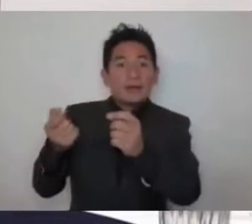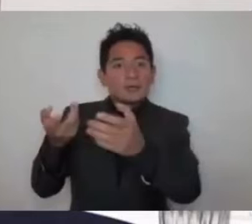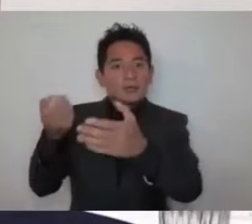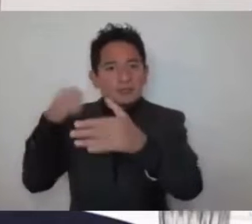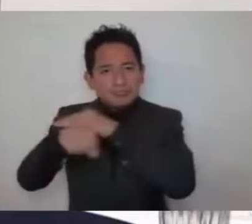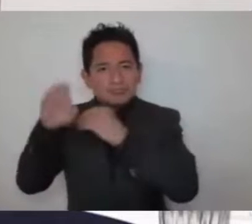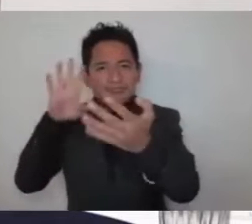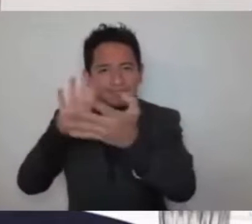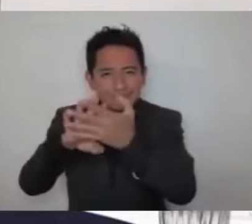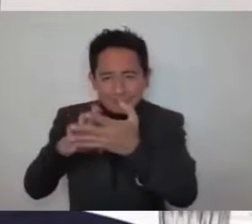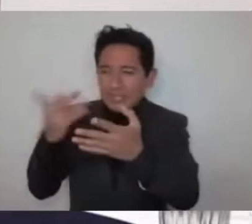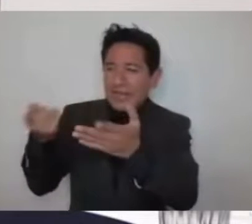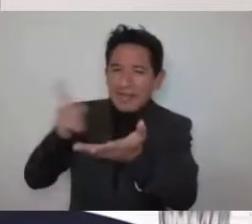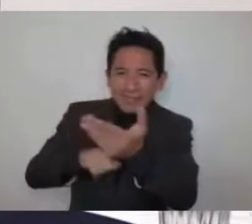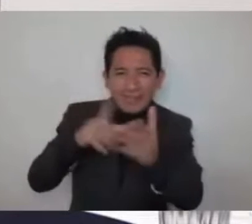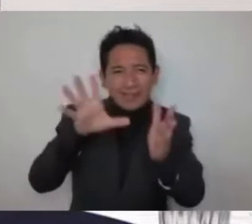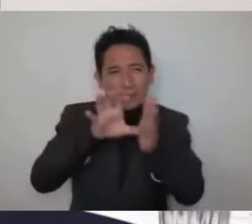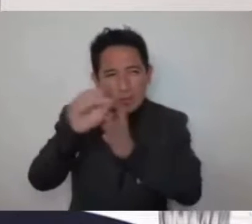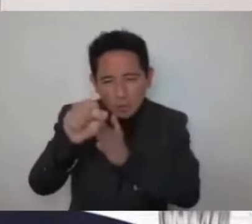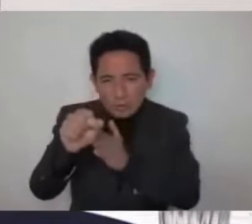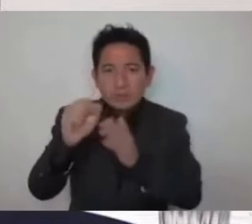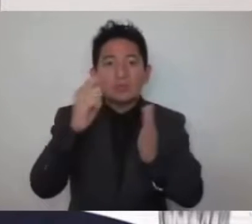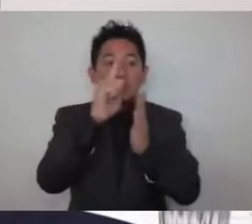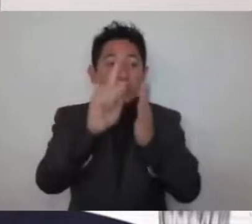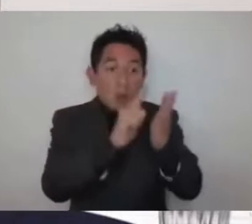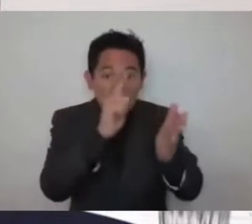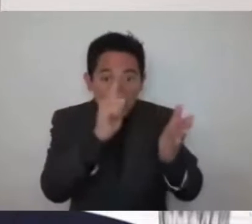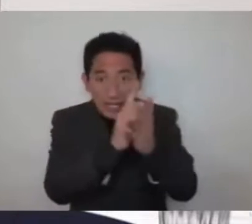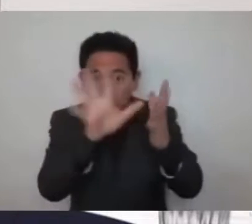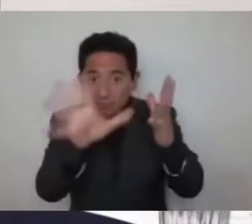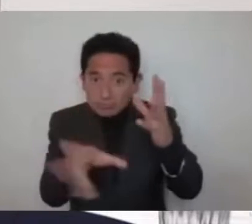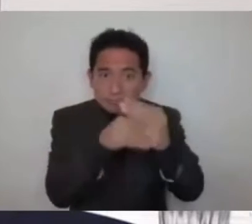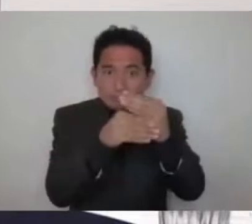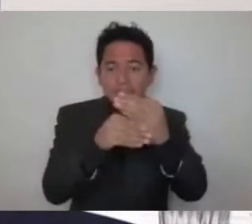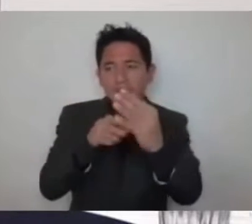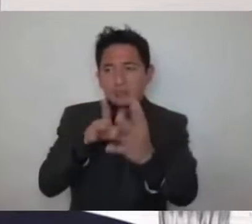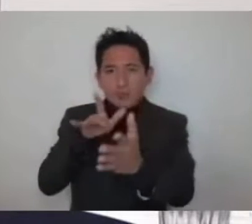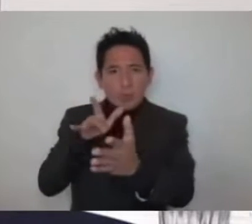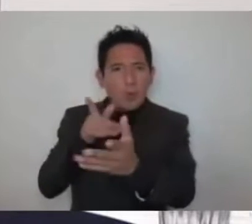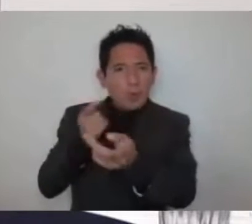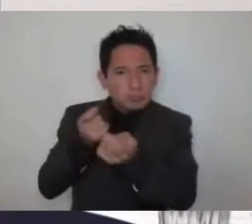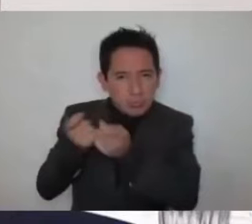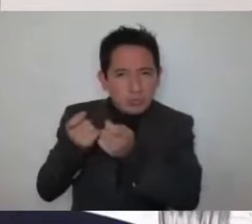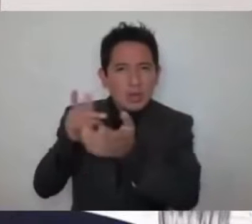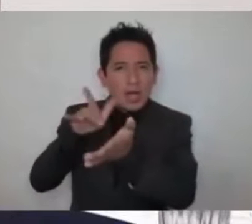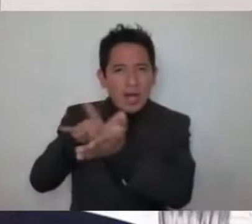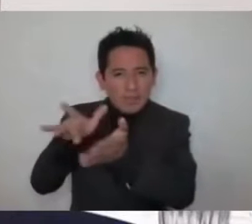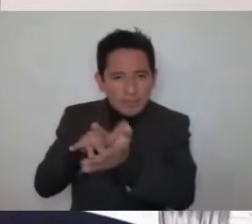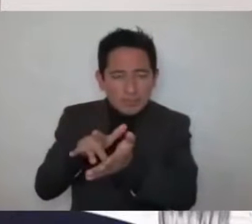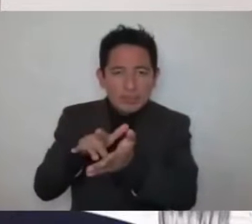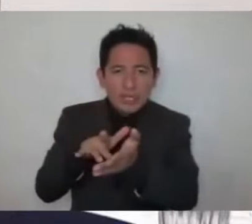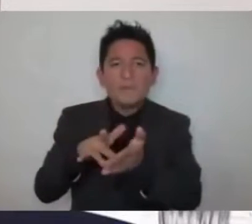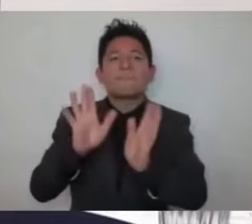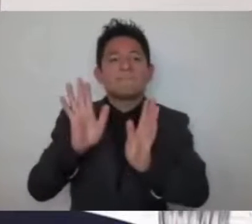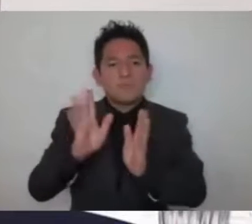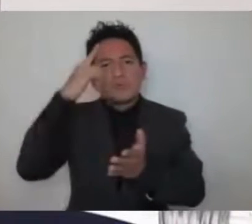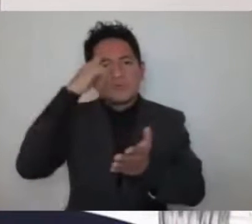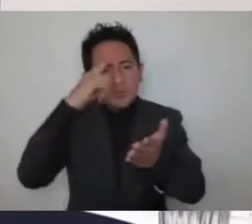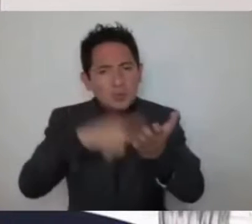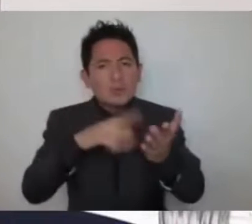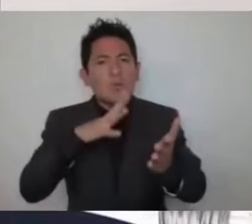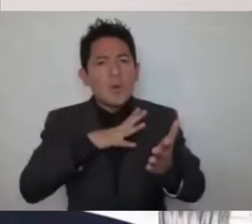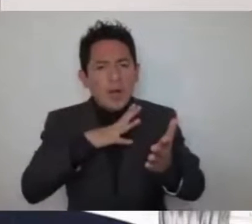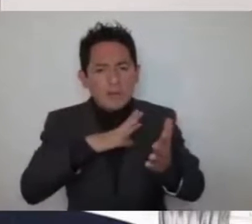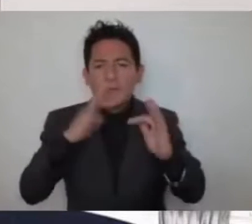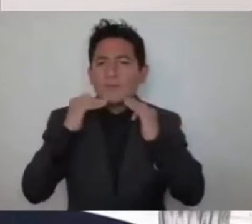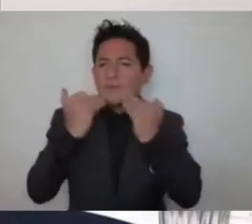siempre dio mucho margen para una interpretación pero una interpretación no una interpretación obviamente arbitraria sino una interpretación apegada a los principios del sistema